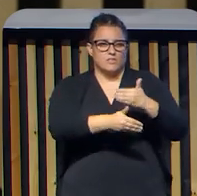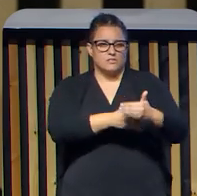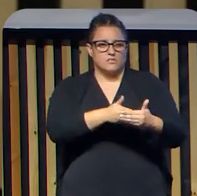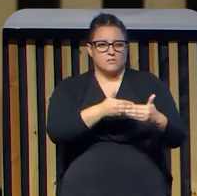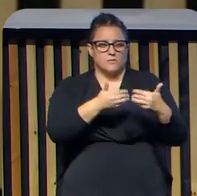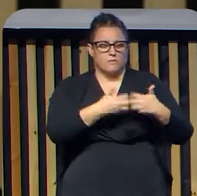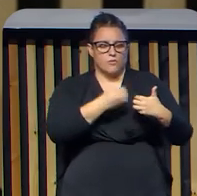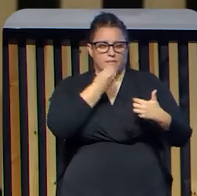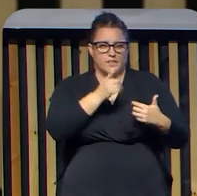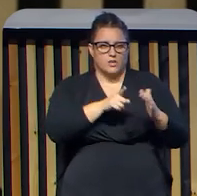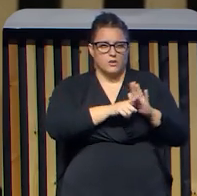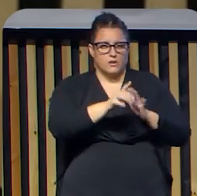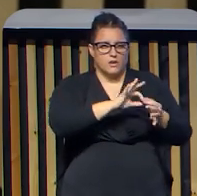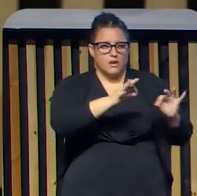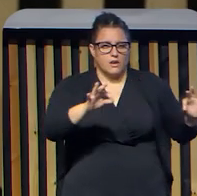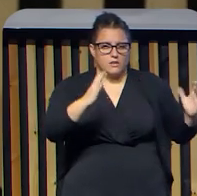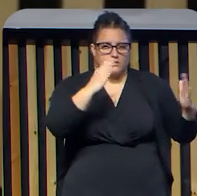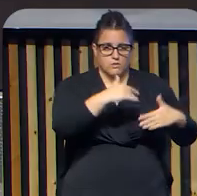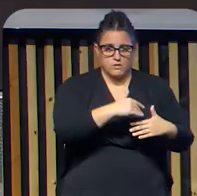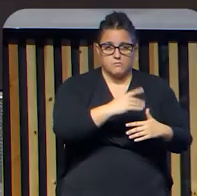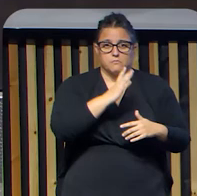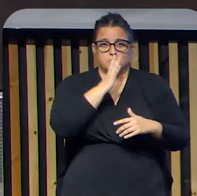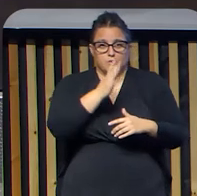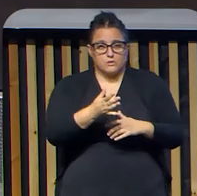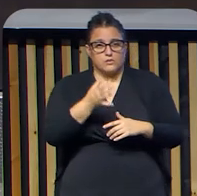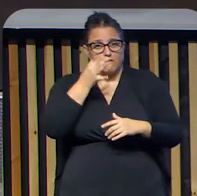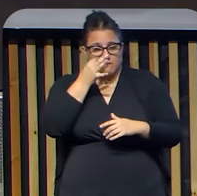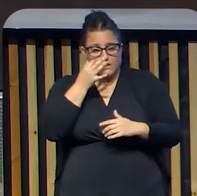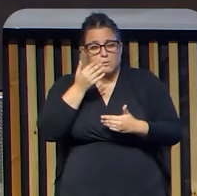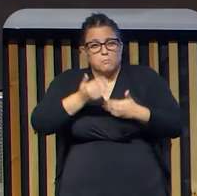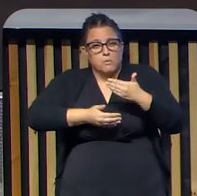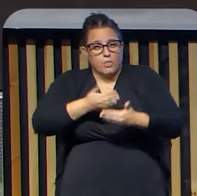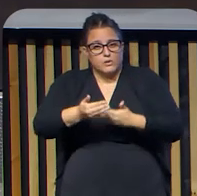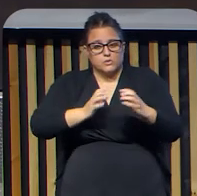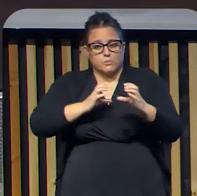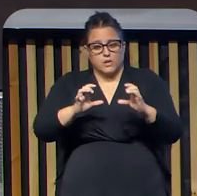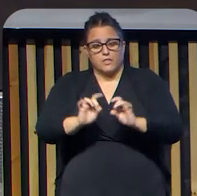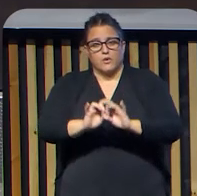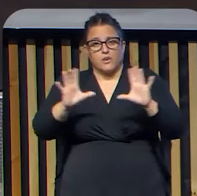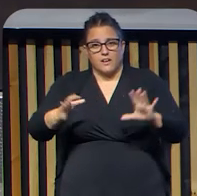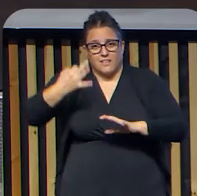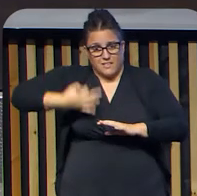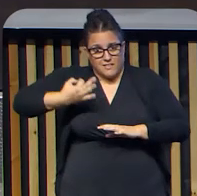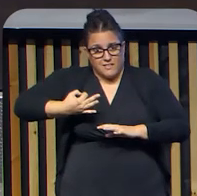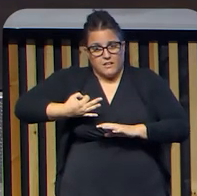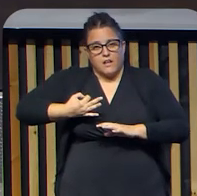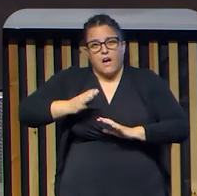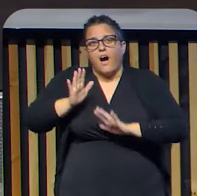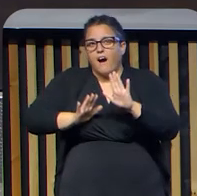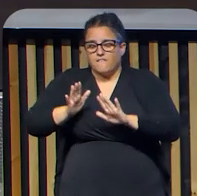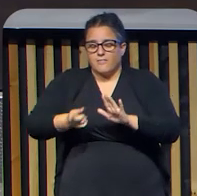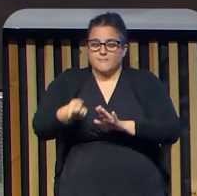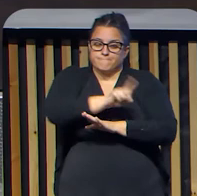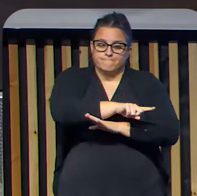Clara lleva a veces a reingeniería de todo el procedimiento esto lo hemos visto en múltiples ocasiones pero